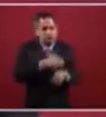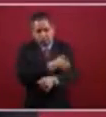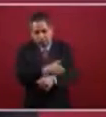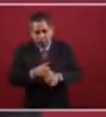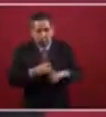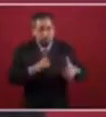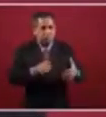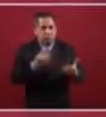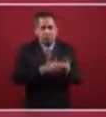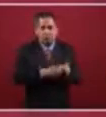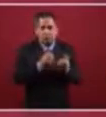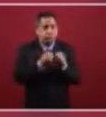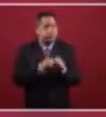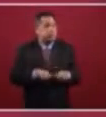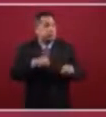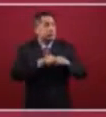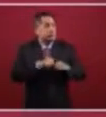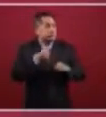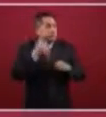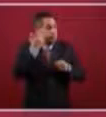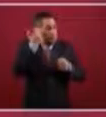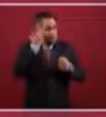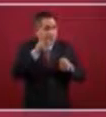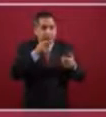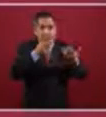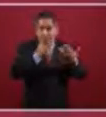familiares, socios de empresas.